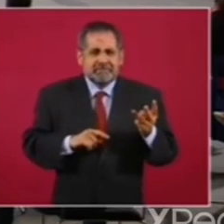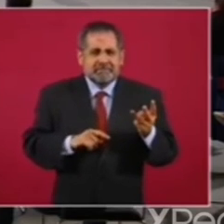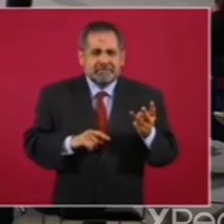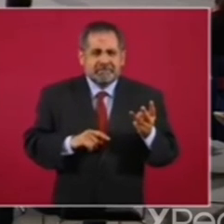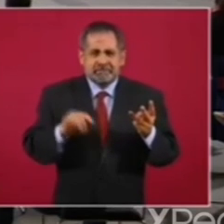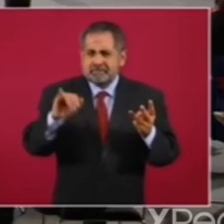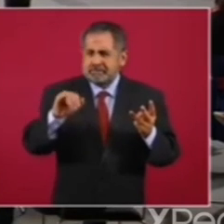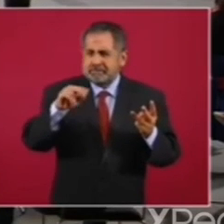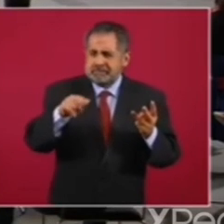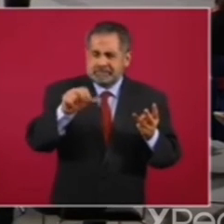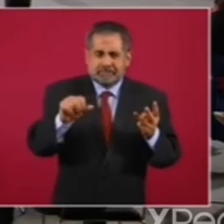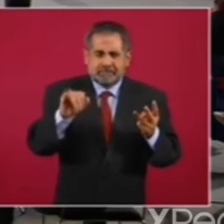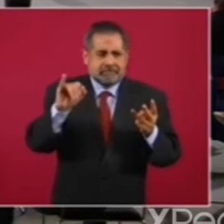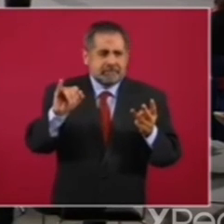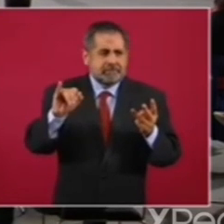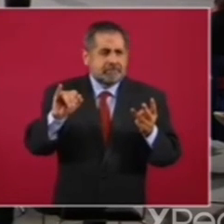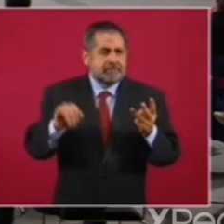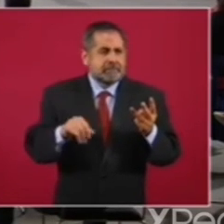el INAI,